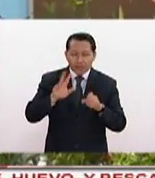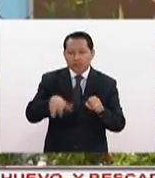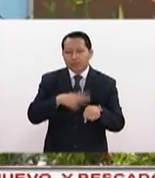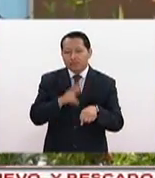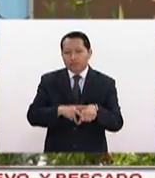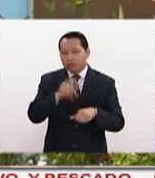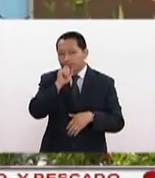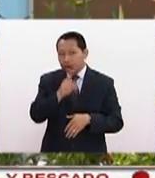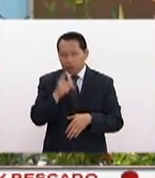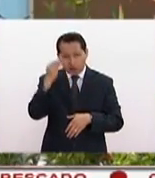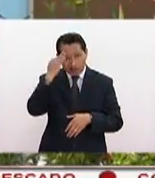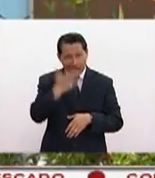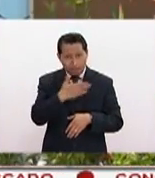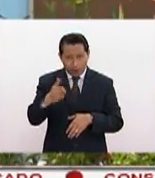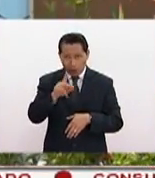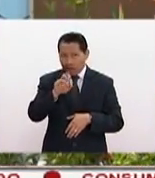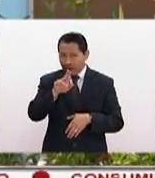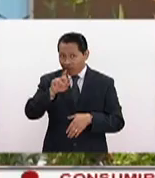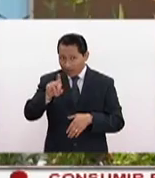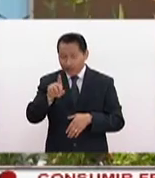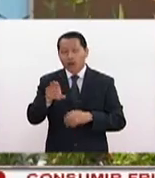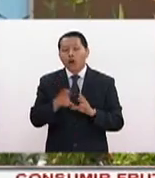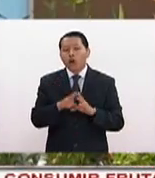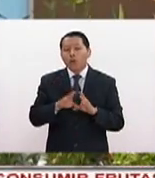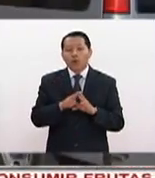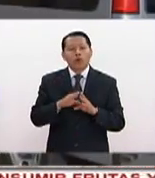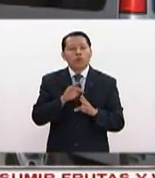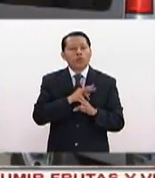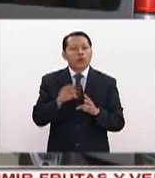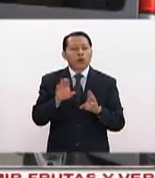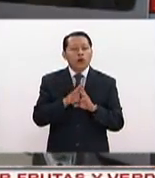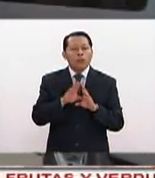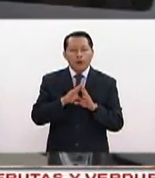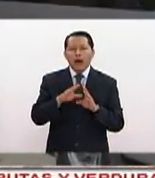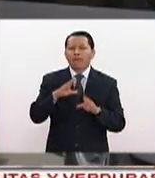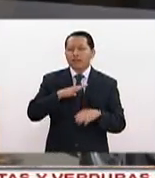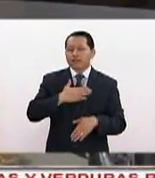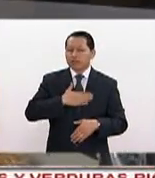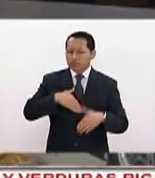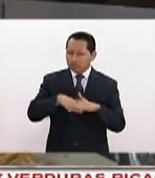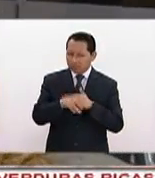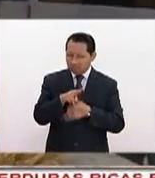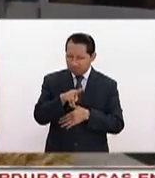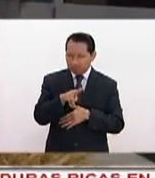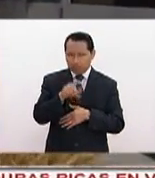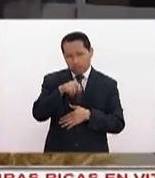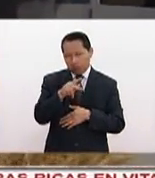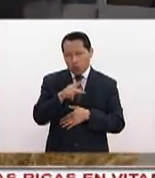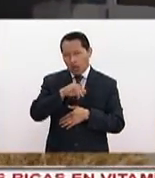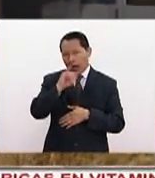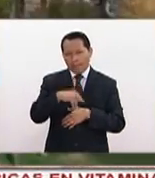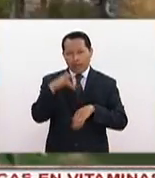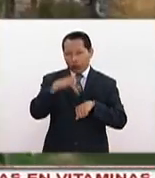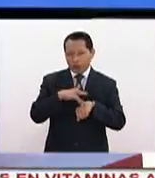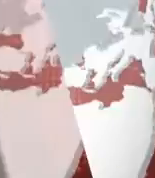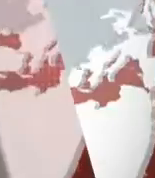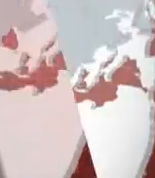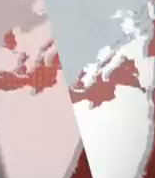Agregó que durante ese tiempo David Tropin jugaba con entrar al baño y observarla, sin embargo nunca la tocó ni abusó.